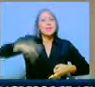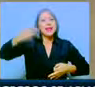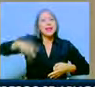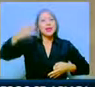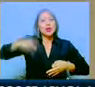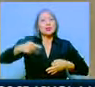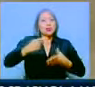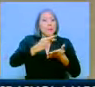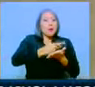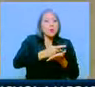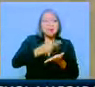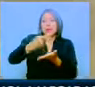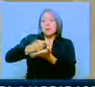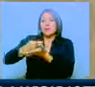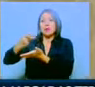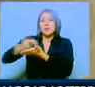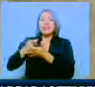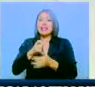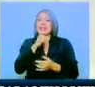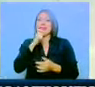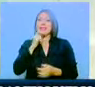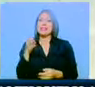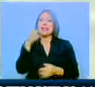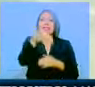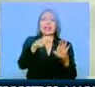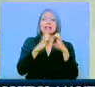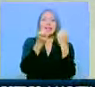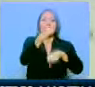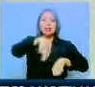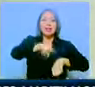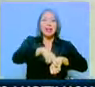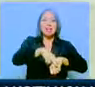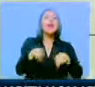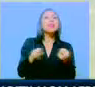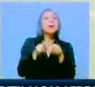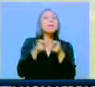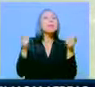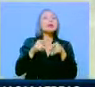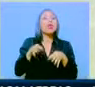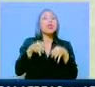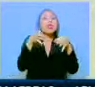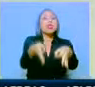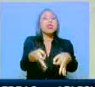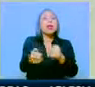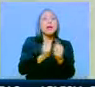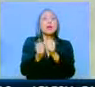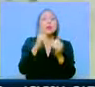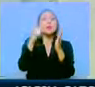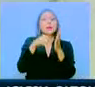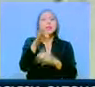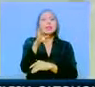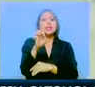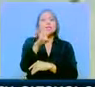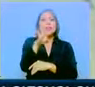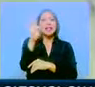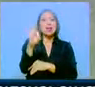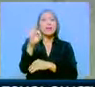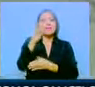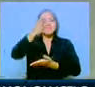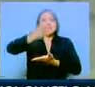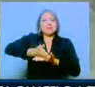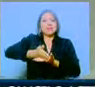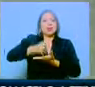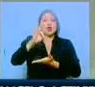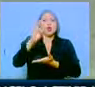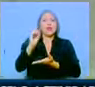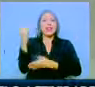desde provincia hacia el Estadio Nacional. Otra larga posposición fue la del campeonato de 1949, el cual se detuvo 90 días